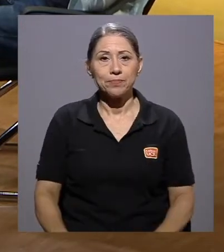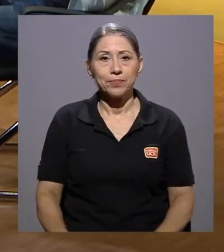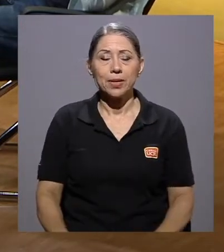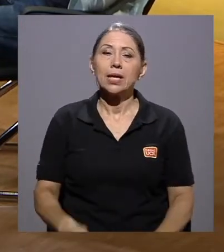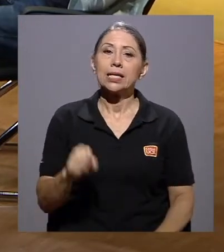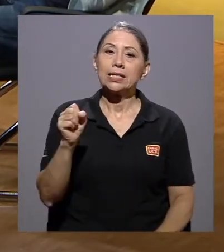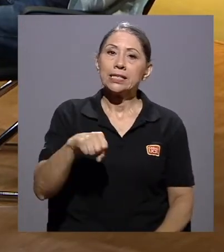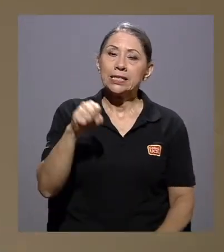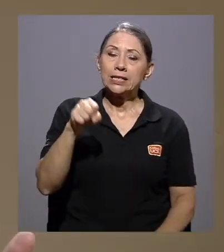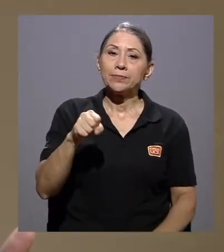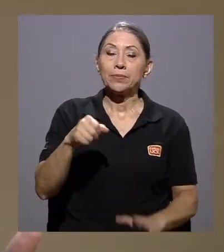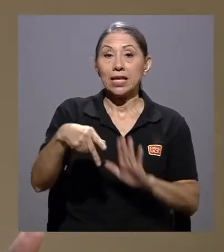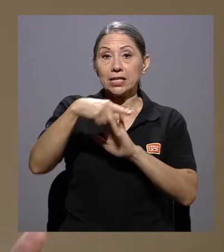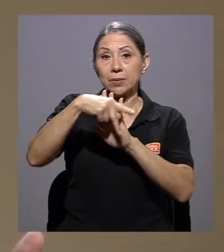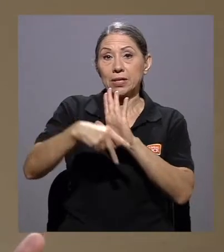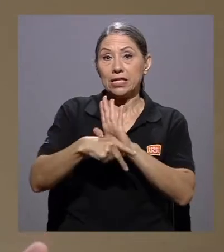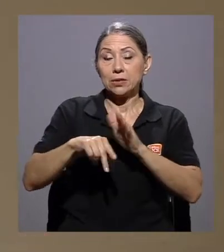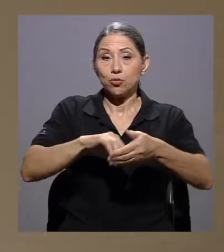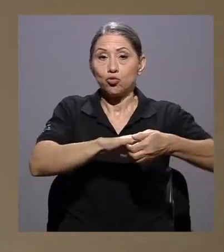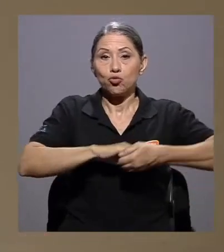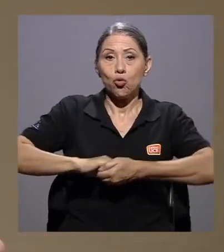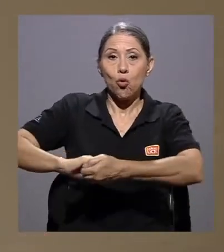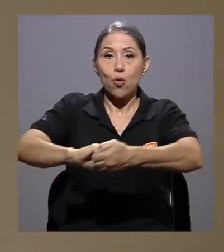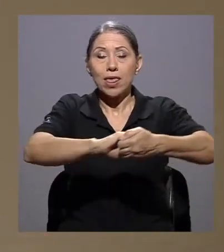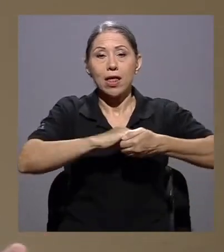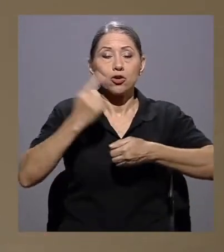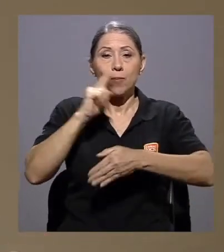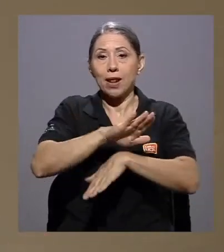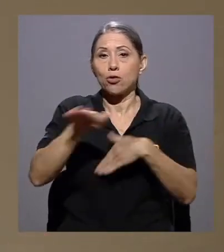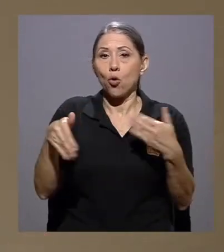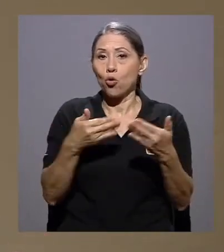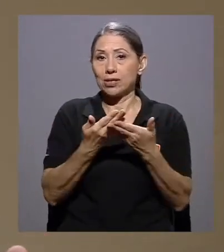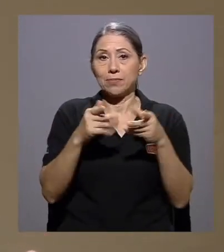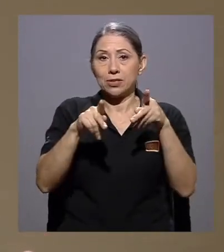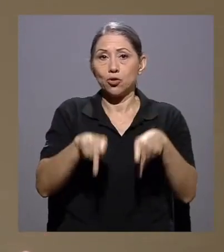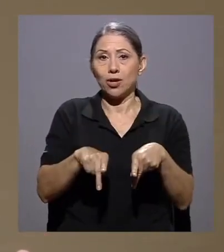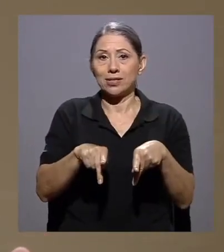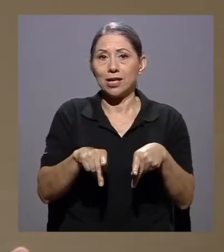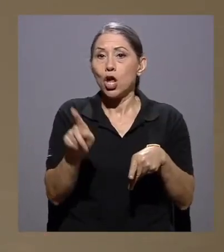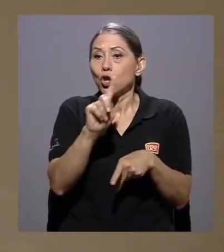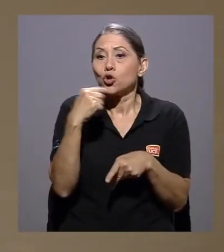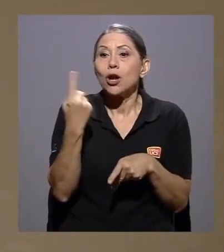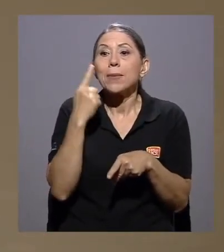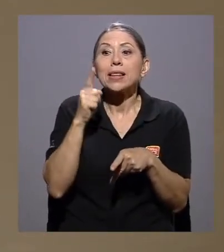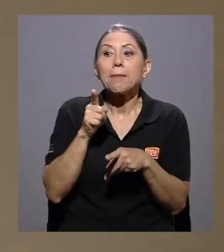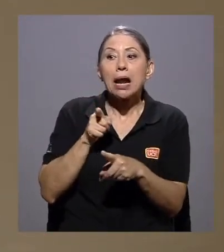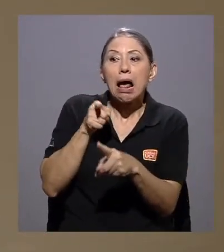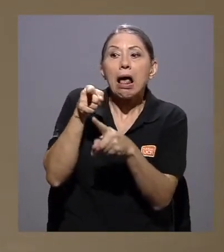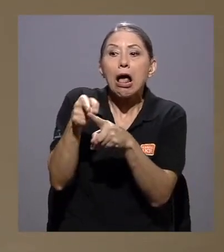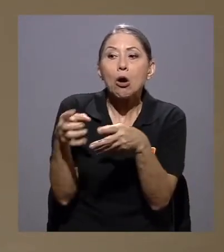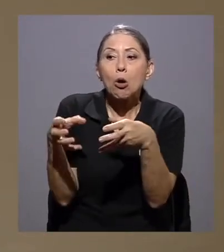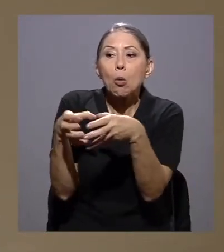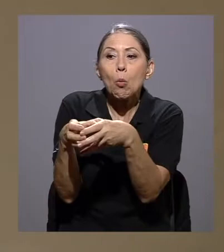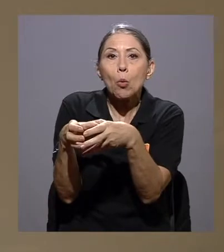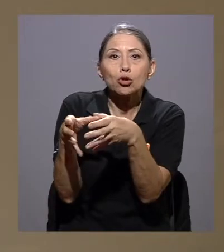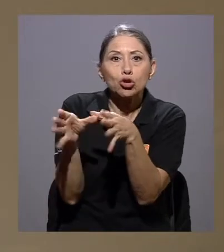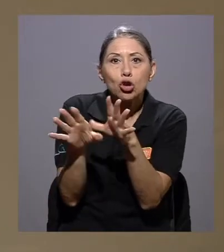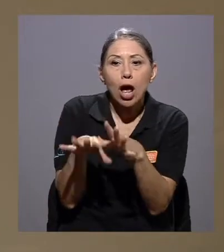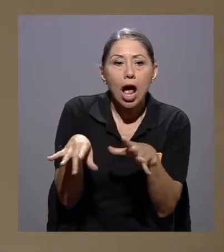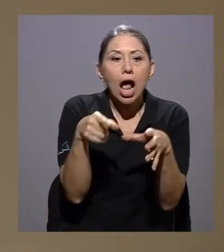principios solidarios es para todos. O sea, el principio solidario no son para grupos individuales, no son para grupos que